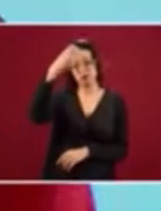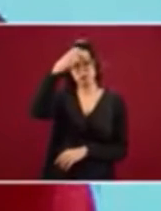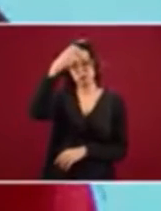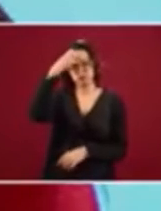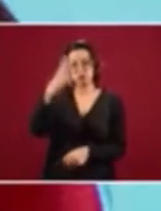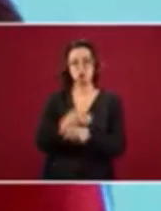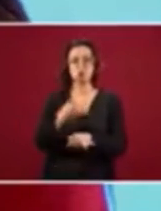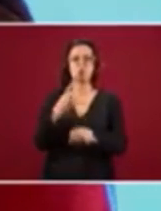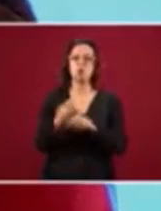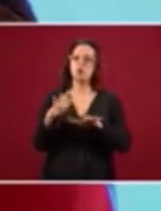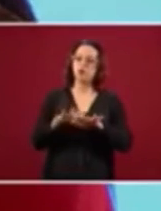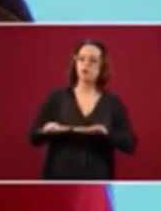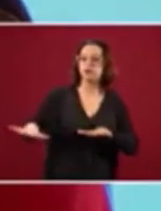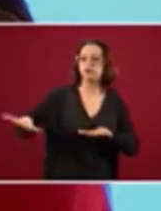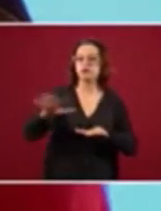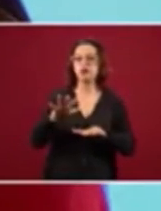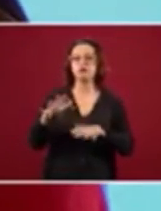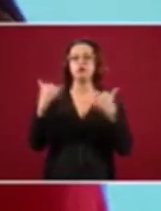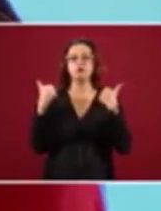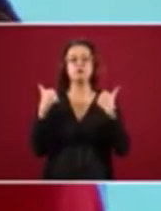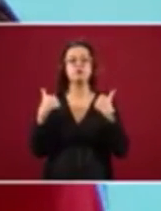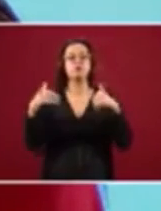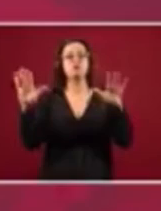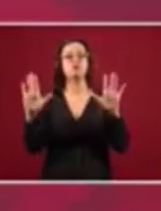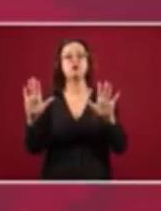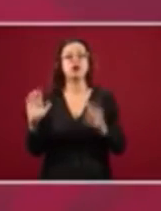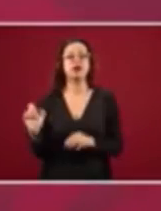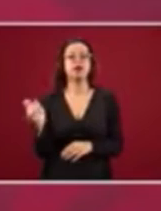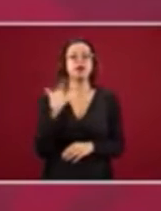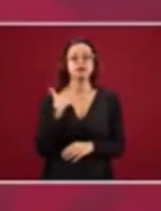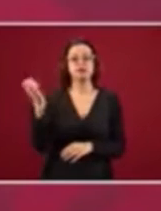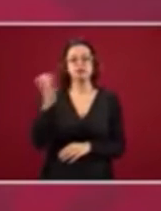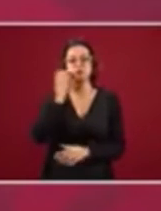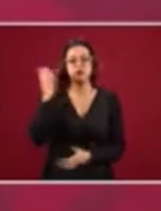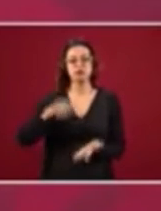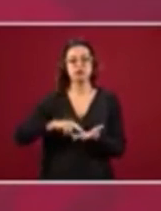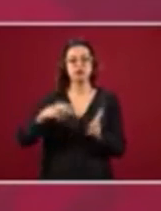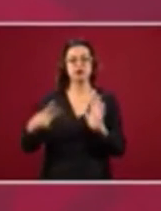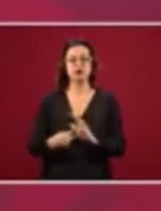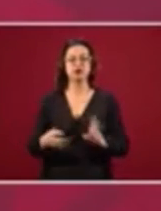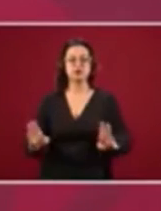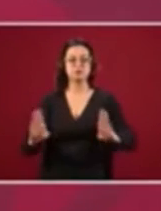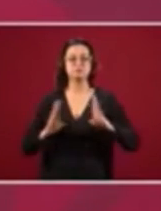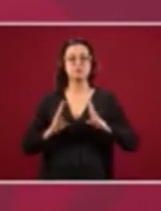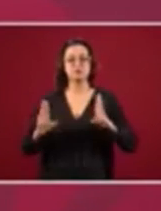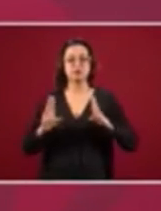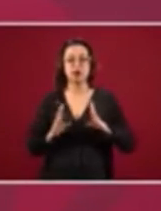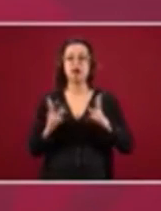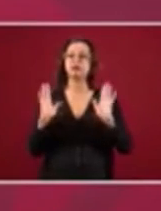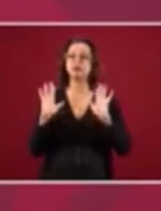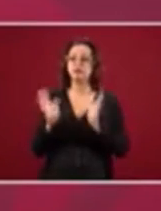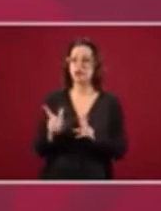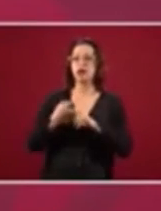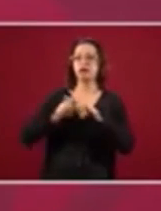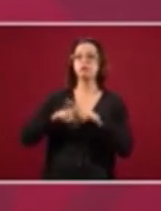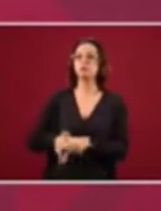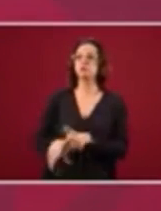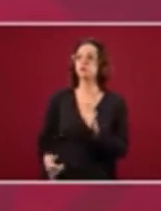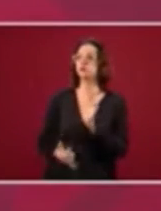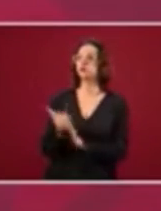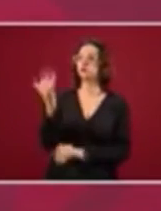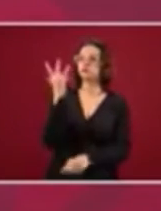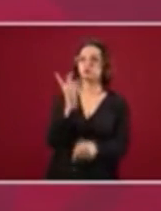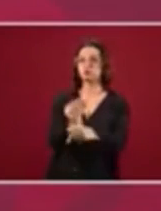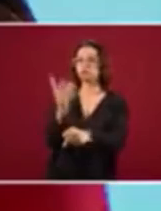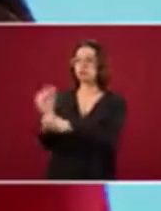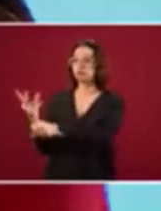Chapultepec, en lo que era la Escuela de Ingenieros Militares. Ahí se están adecuando ya las instalaciones